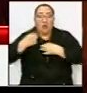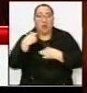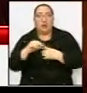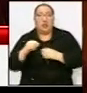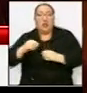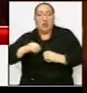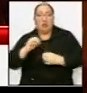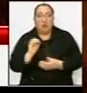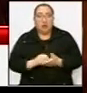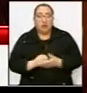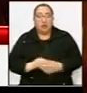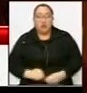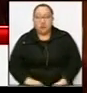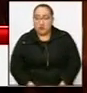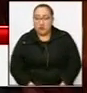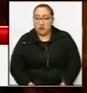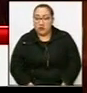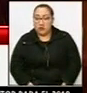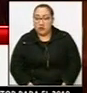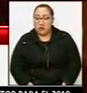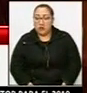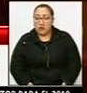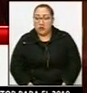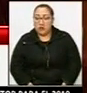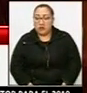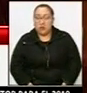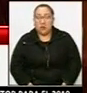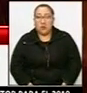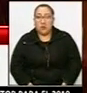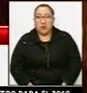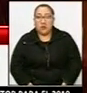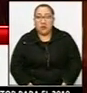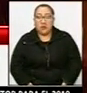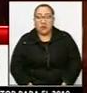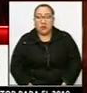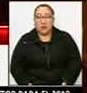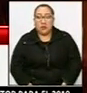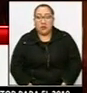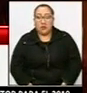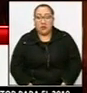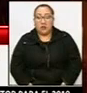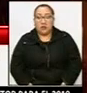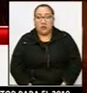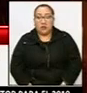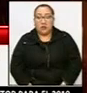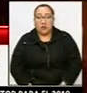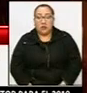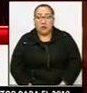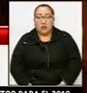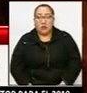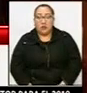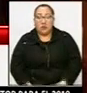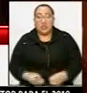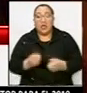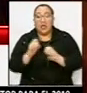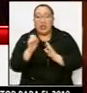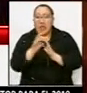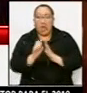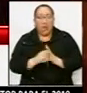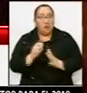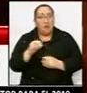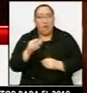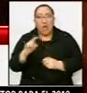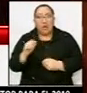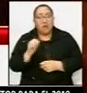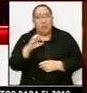vez mayor de productos, de la multiplicidad de productos en granos, maíz, papas y